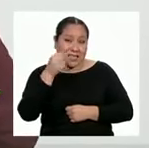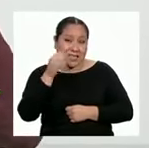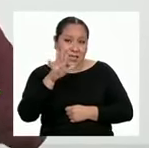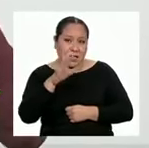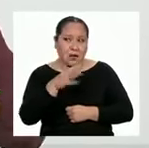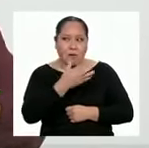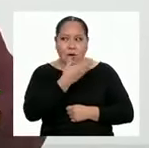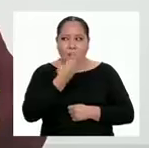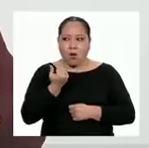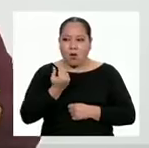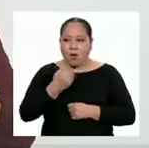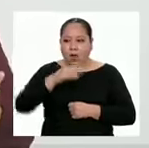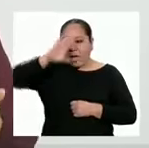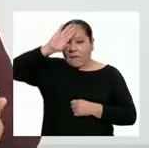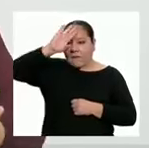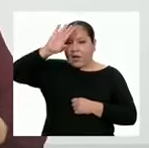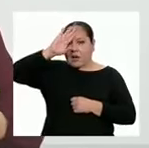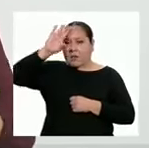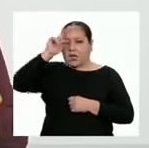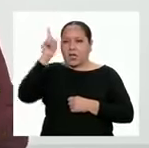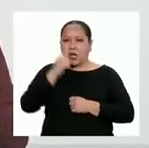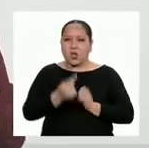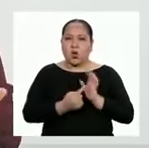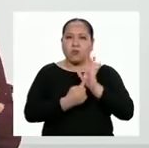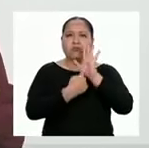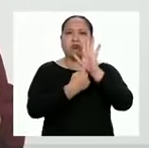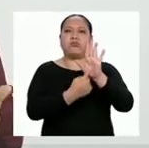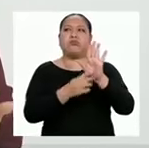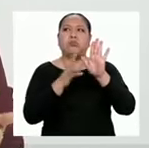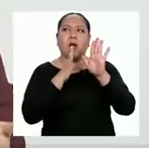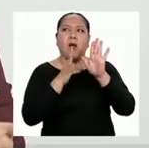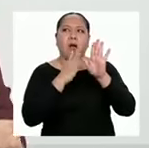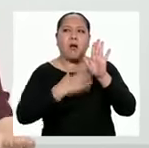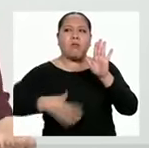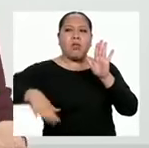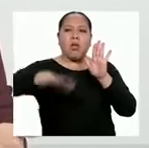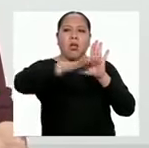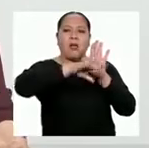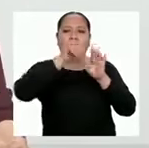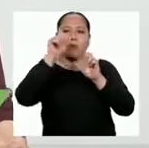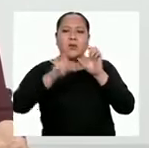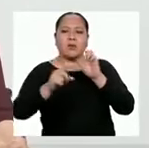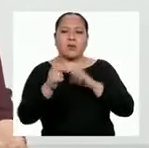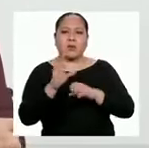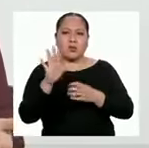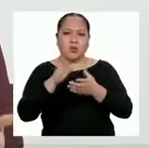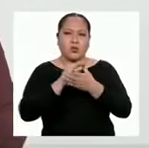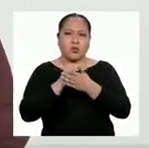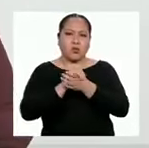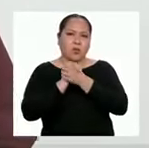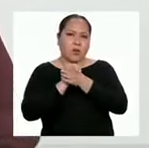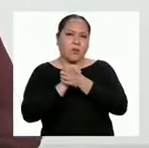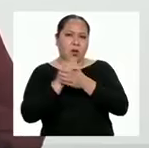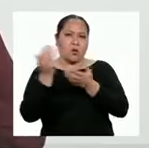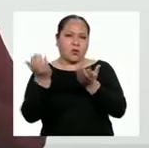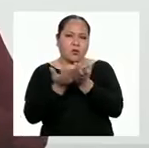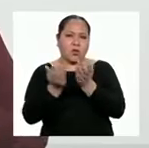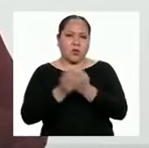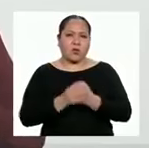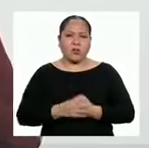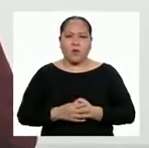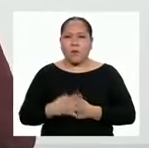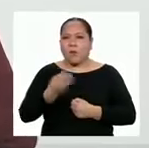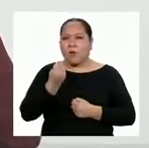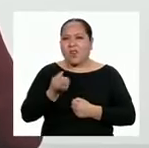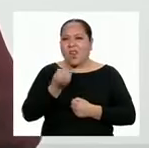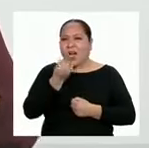su salud a exponer su manera de hablar frente a sus compañeras y compañeros del colegio? ¿Por qué algunas